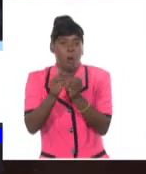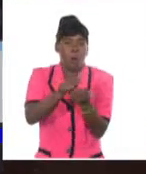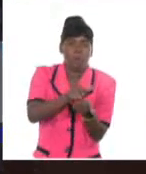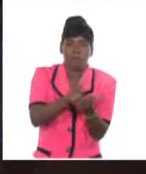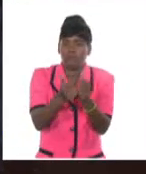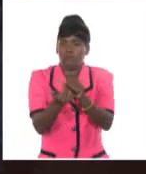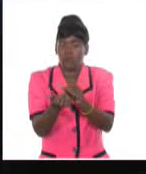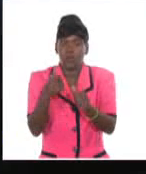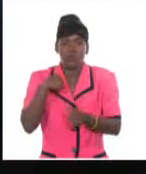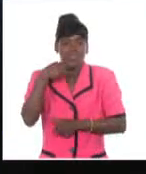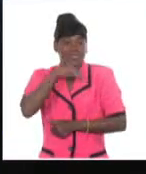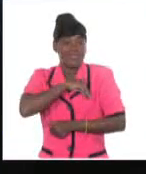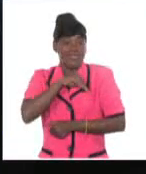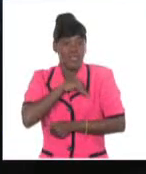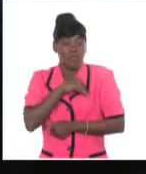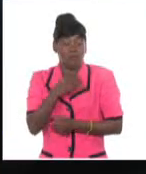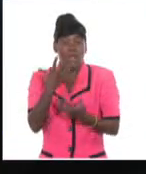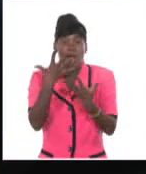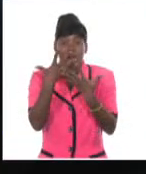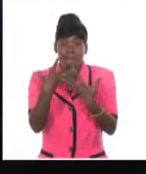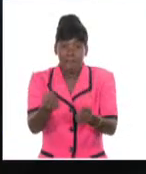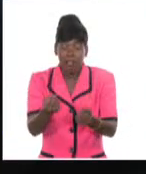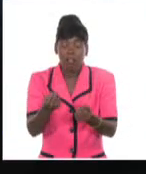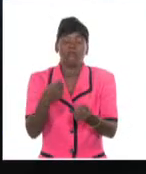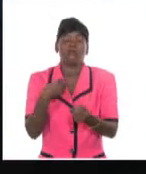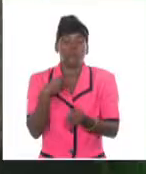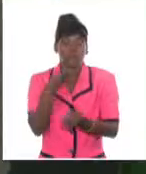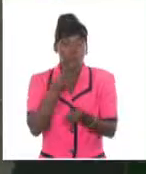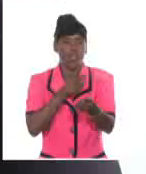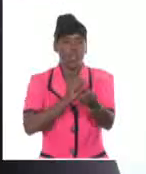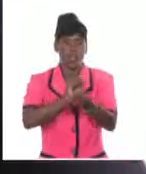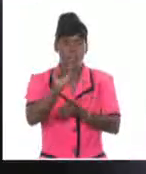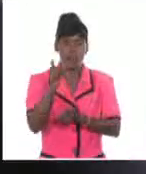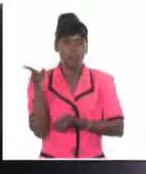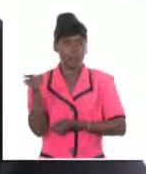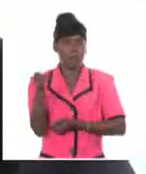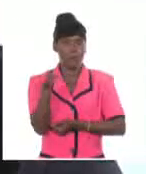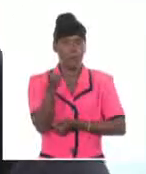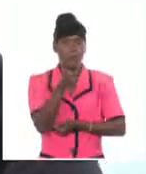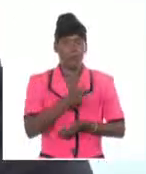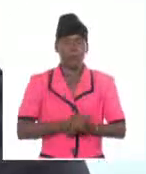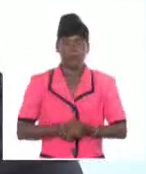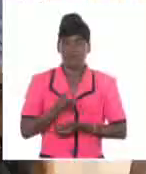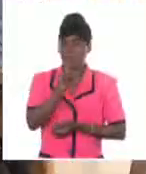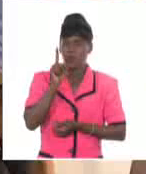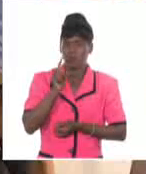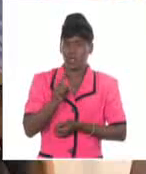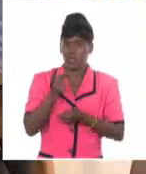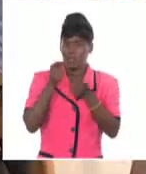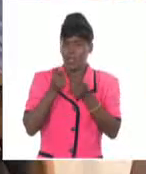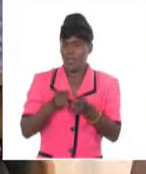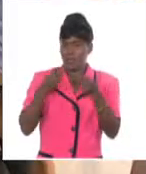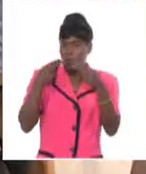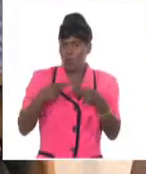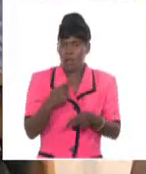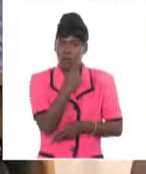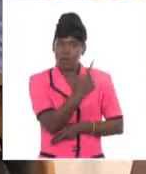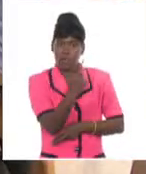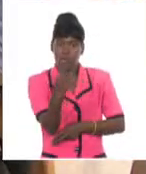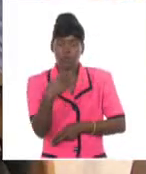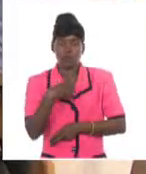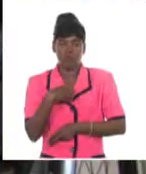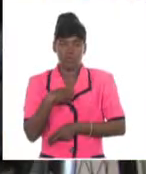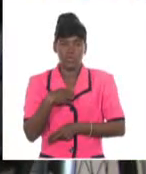o razone. Al preguntarles cómo viven los derechos humanos en Cuba, cada uno desde sus experiencias